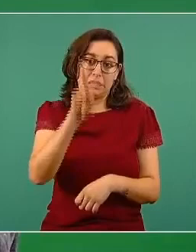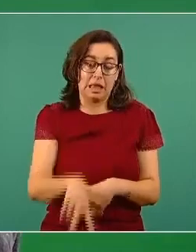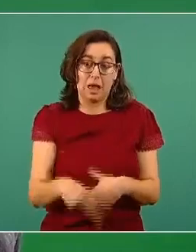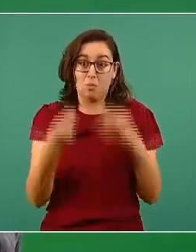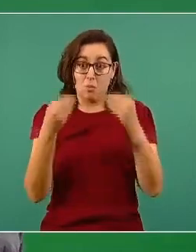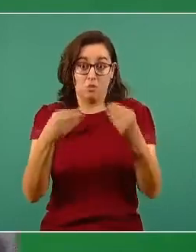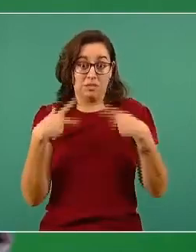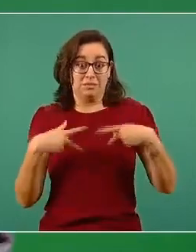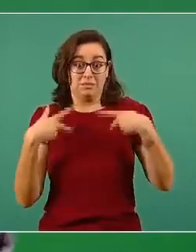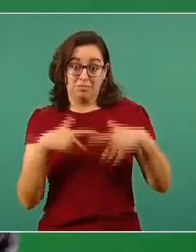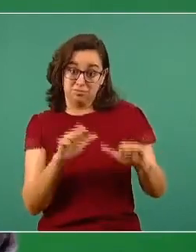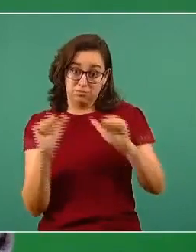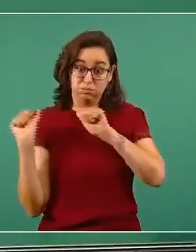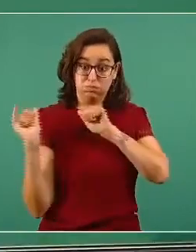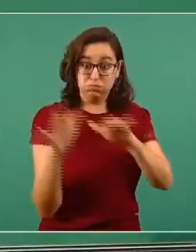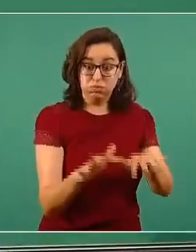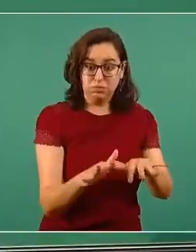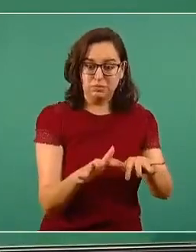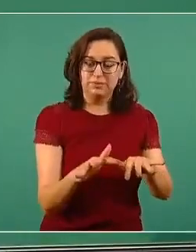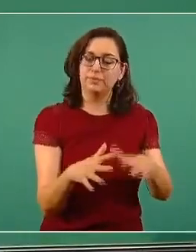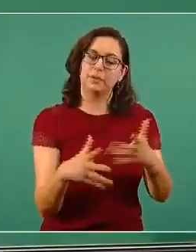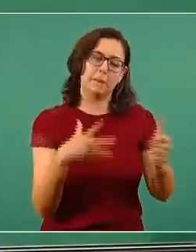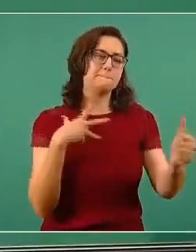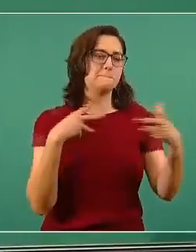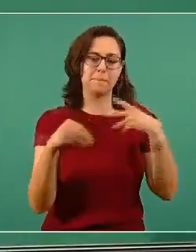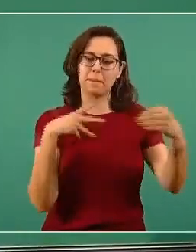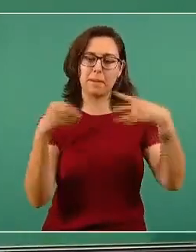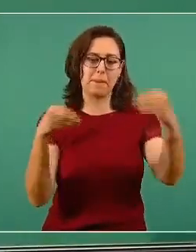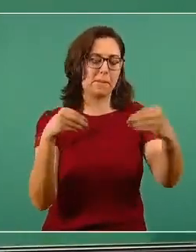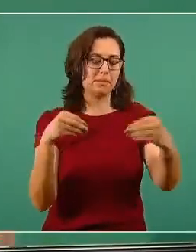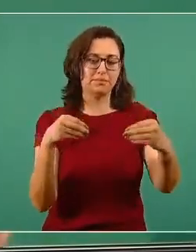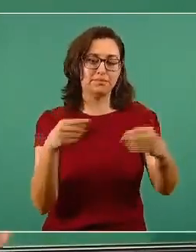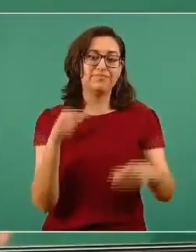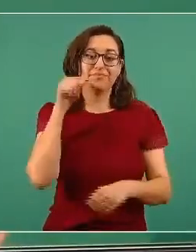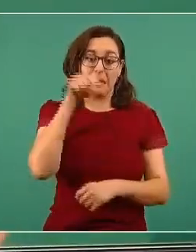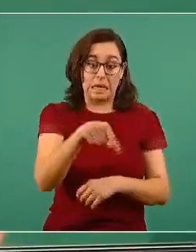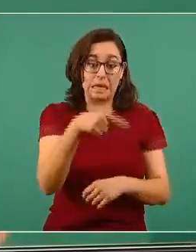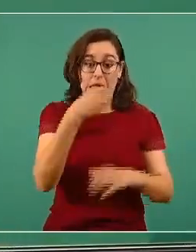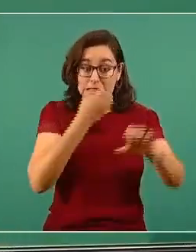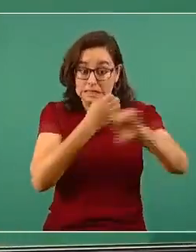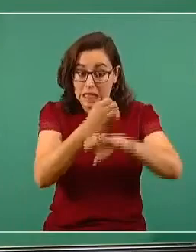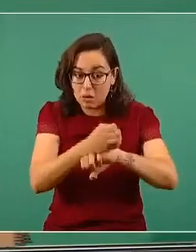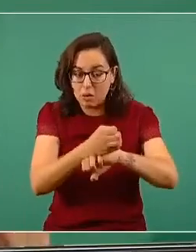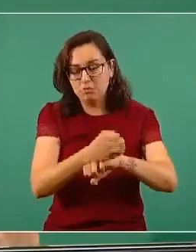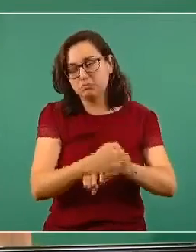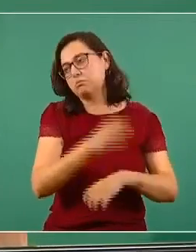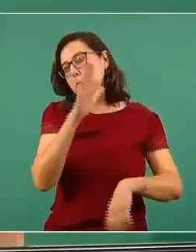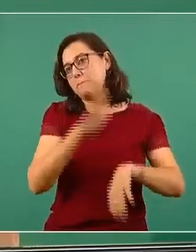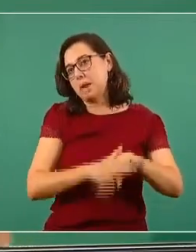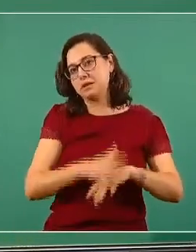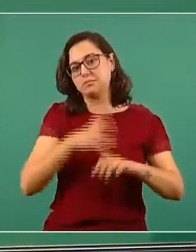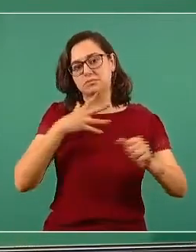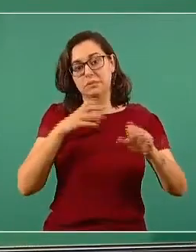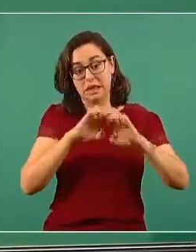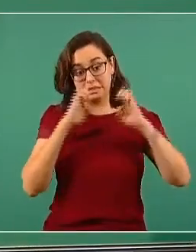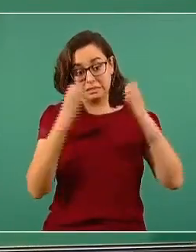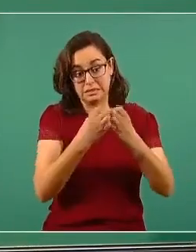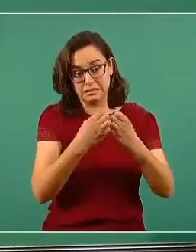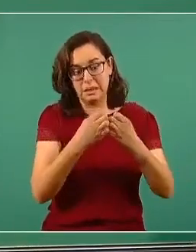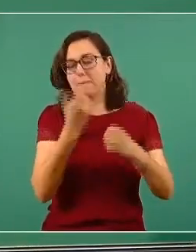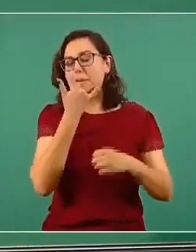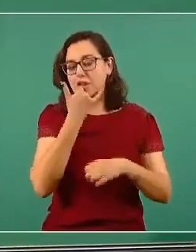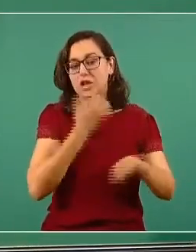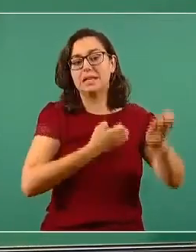muchos contagios y de que en el estado específico se reactive la epidemia, o incluso más allá del estadio, del